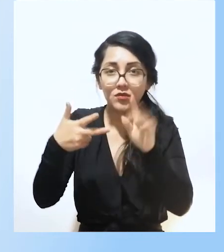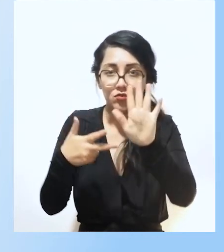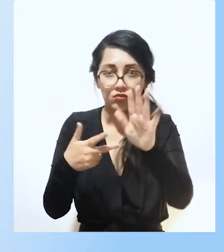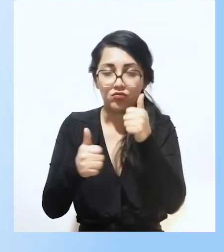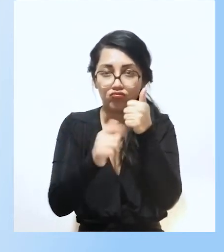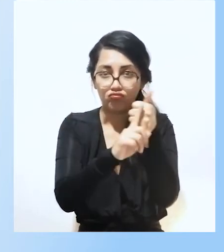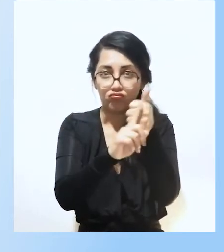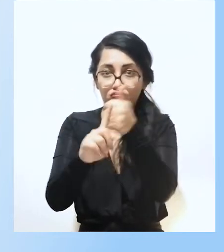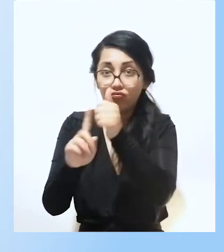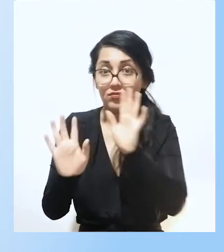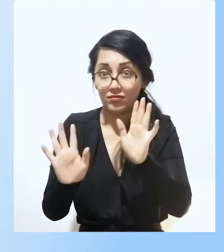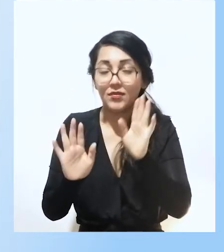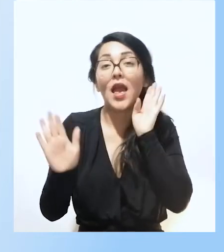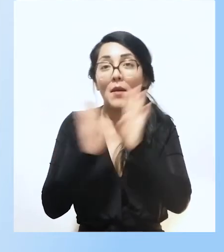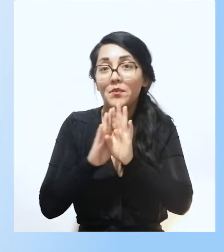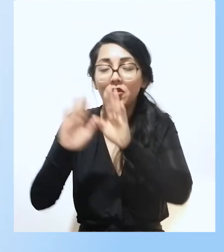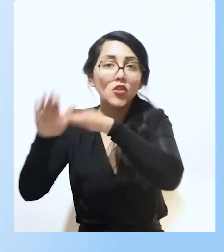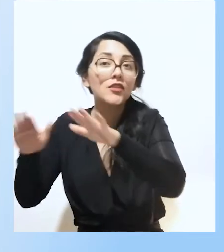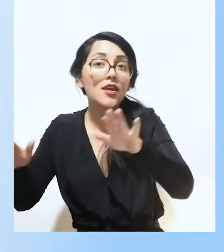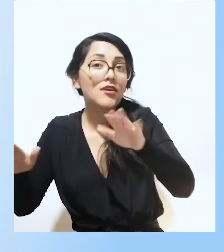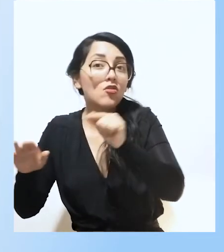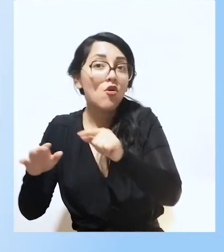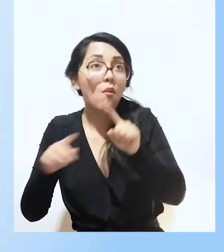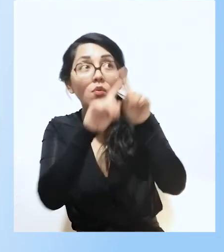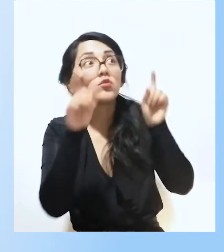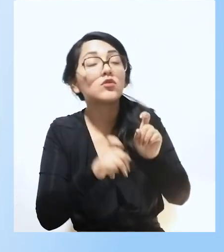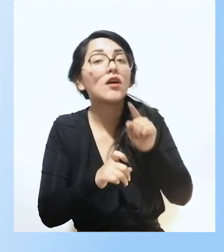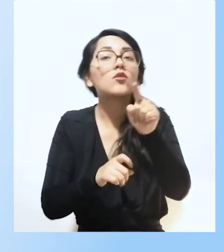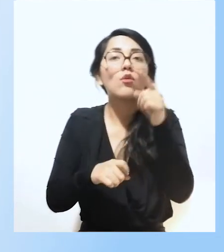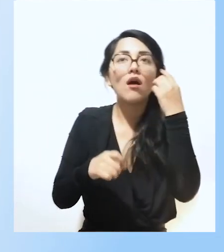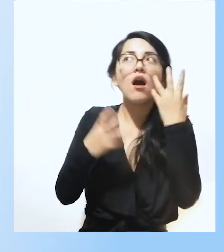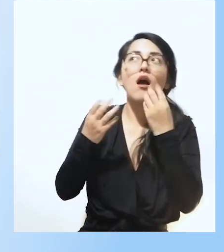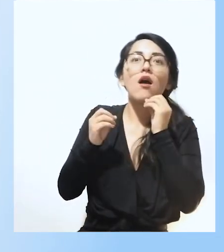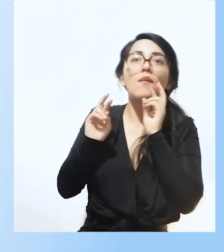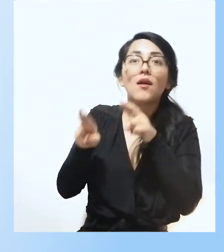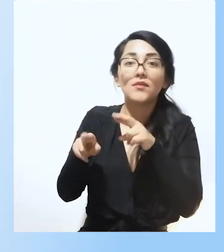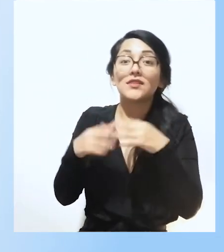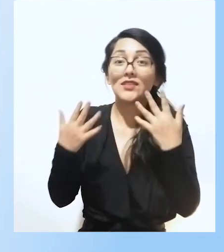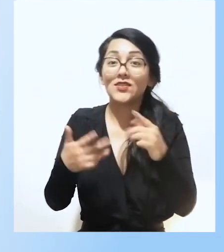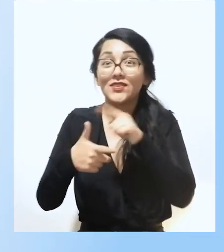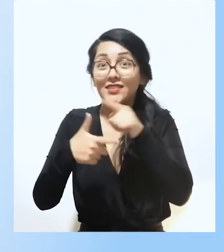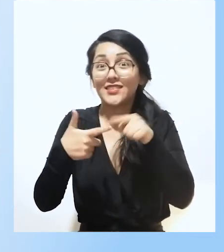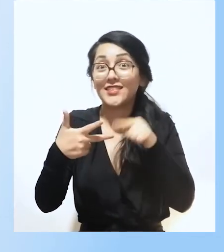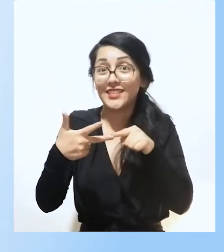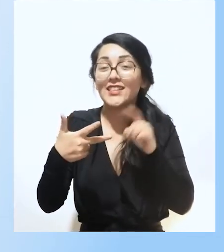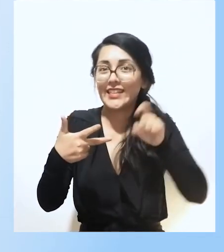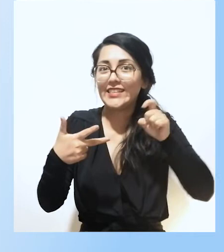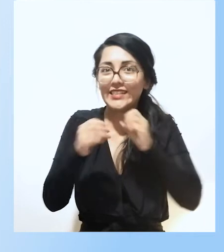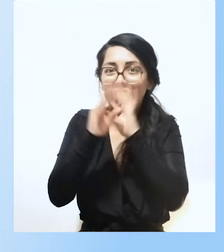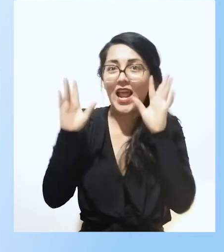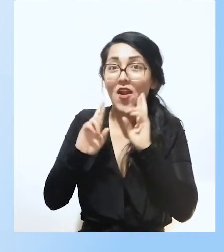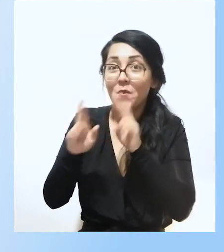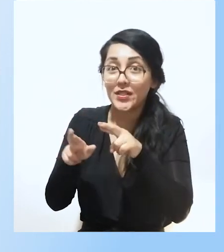las responderíais si un niño os las hace? Porque, repito, para esto sí que tenemos que tener una respuesta muy clara